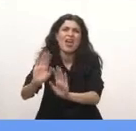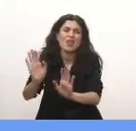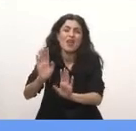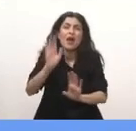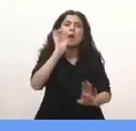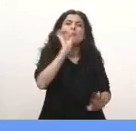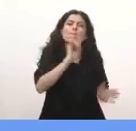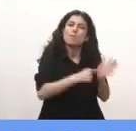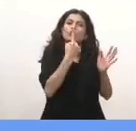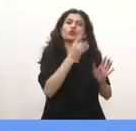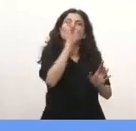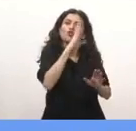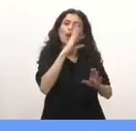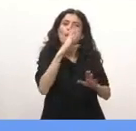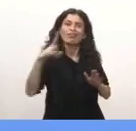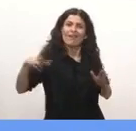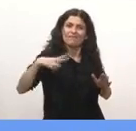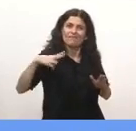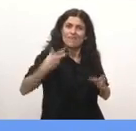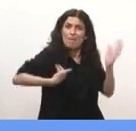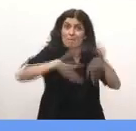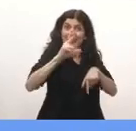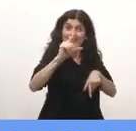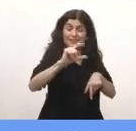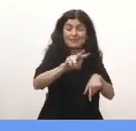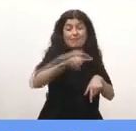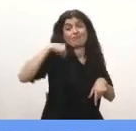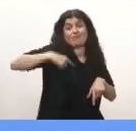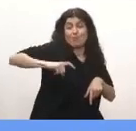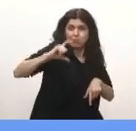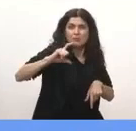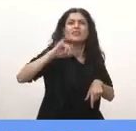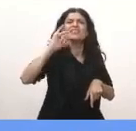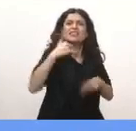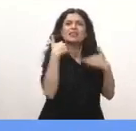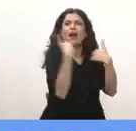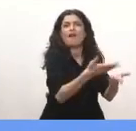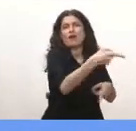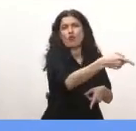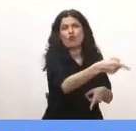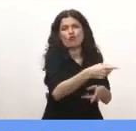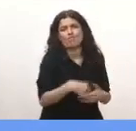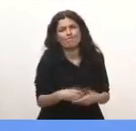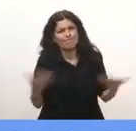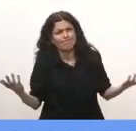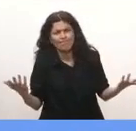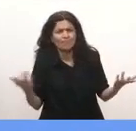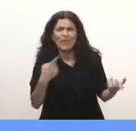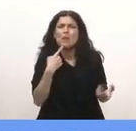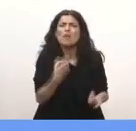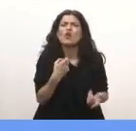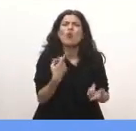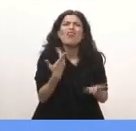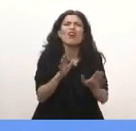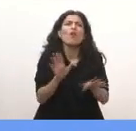a los que están arriba de la pirámide salarial van a recibir un beneficio es Además tremendamente regresiva porque se va a pagar con